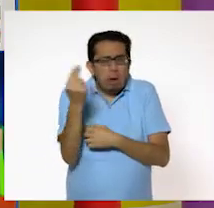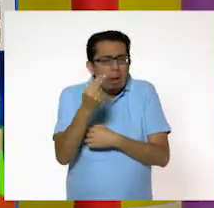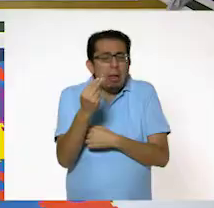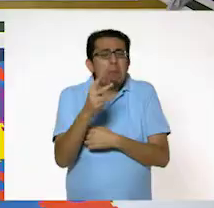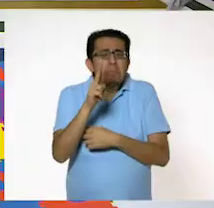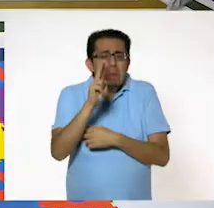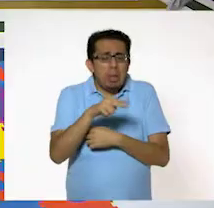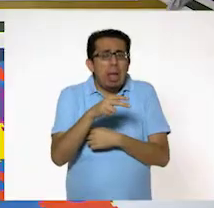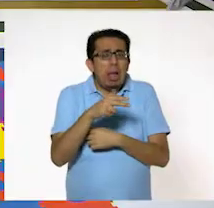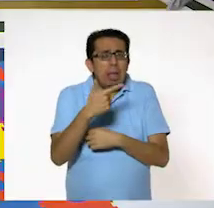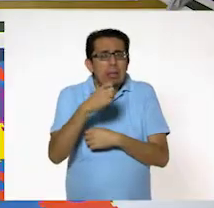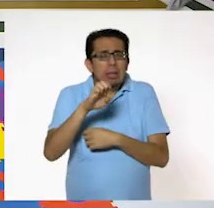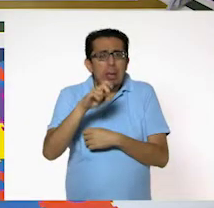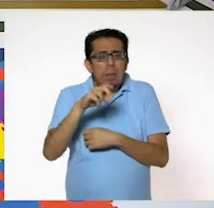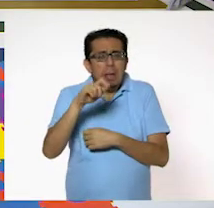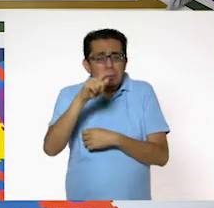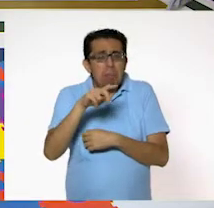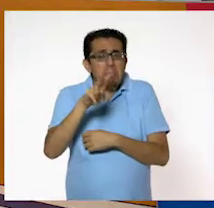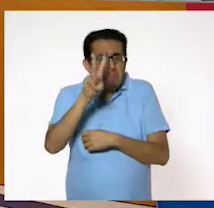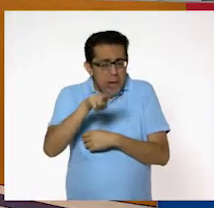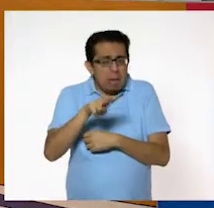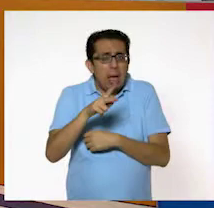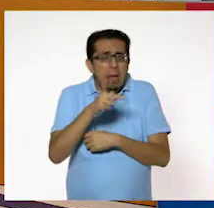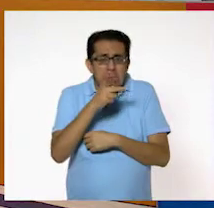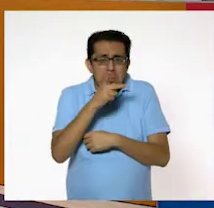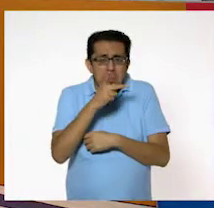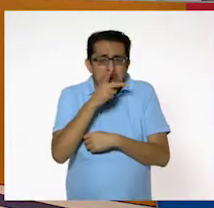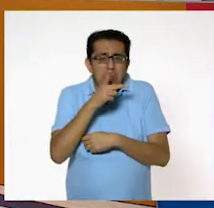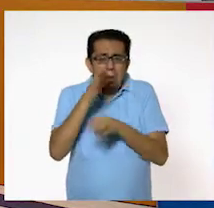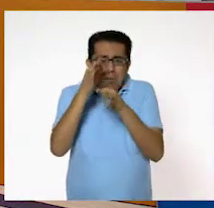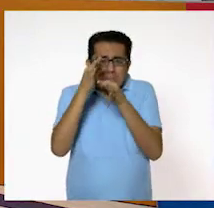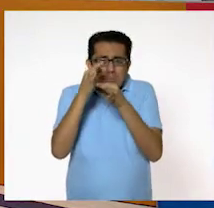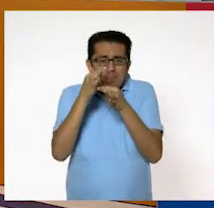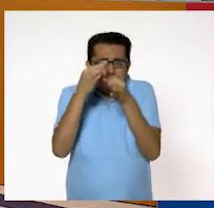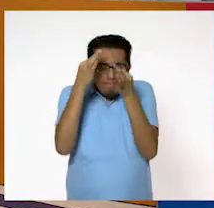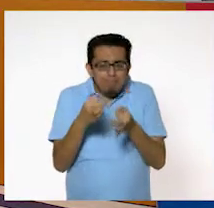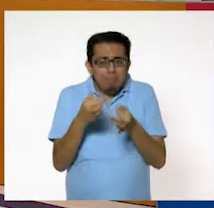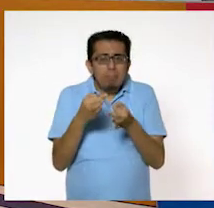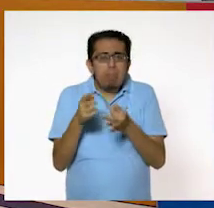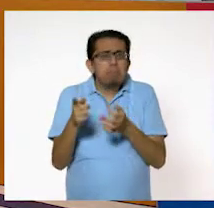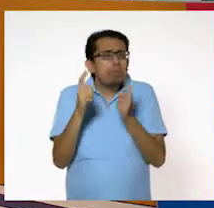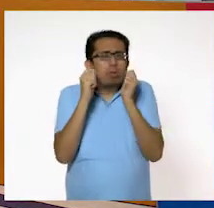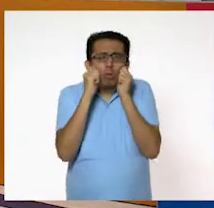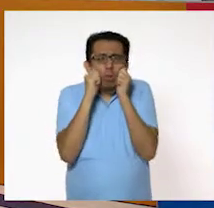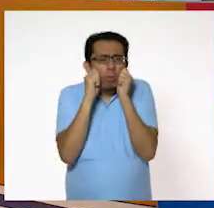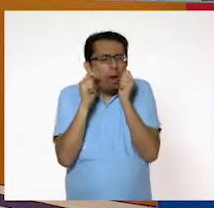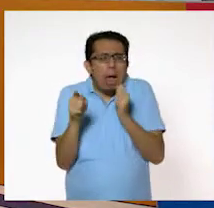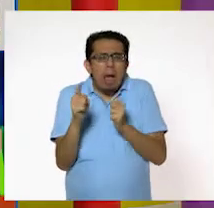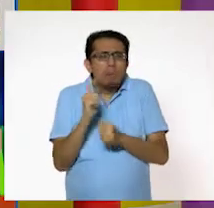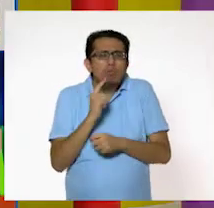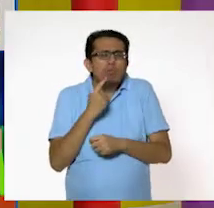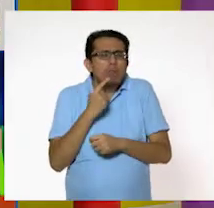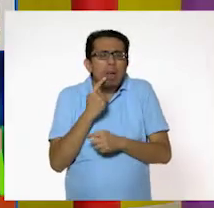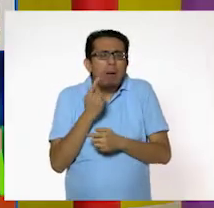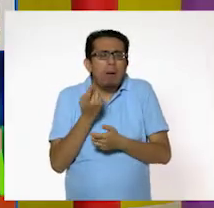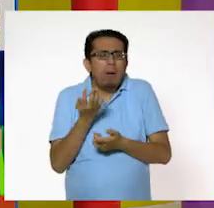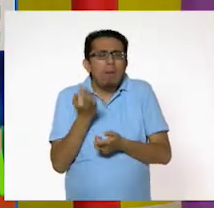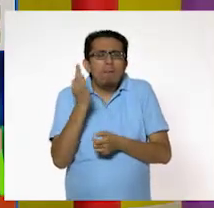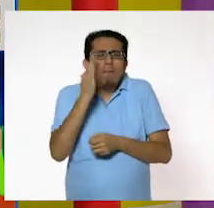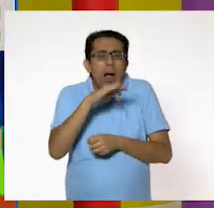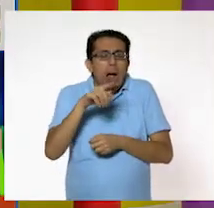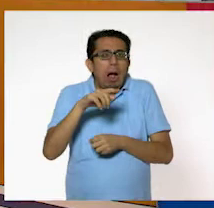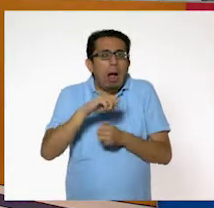verdadero padre para Pinocho, a pesar de que era un muñequito que cobró vida. ¿Por eso elige esta historia usted,